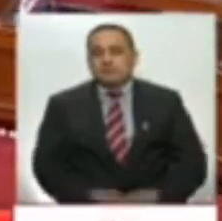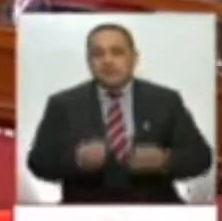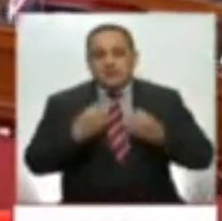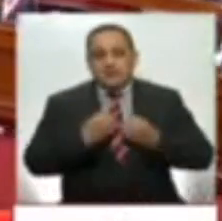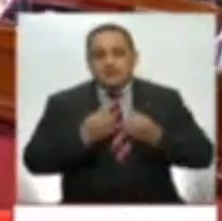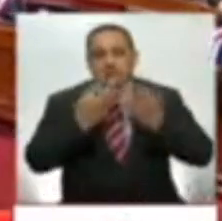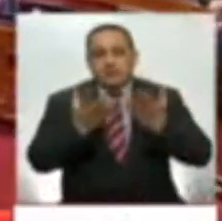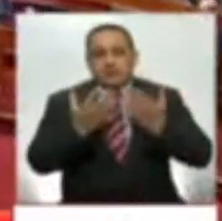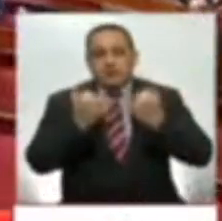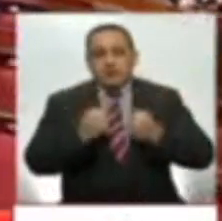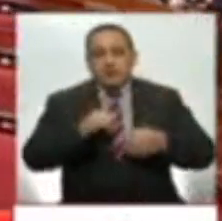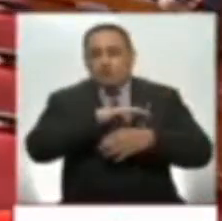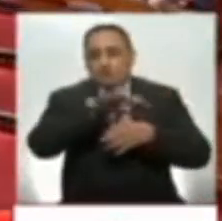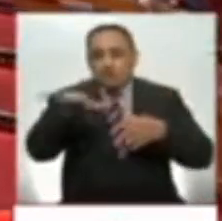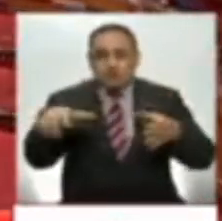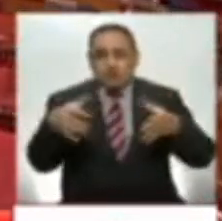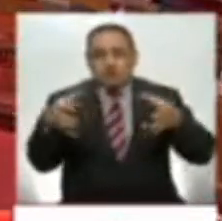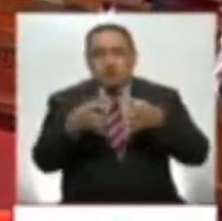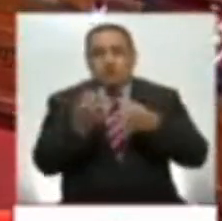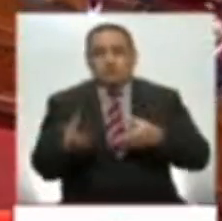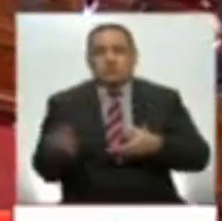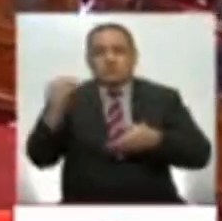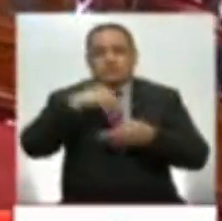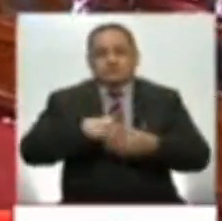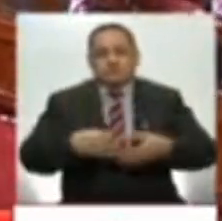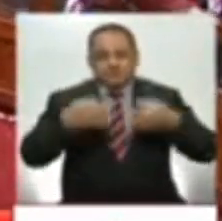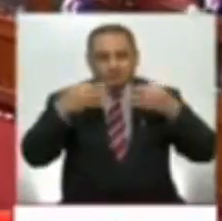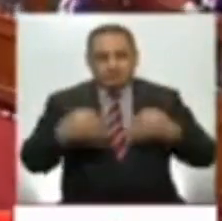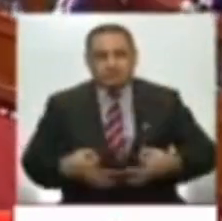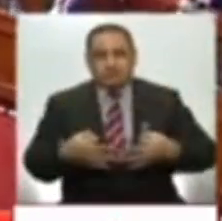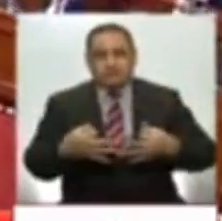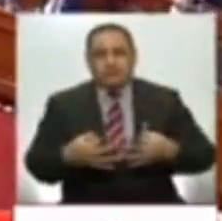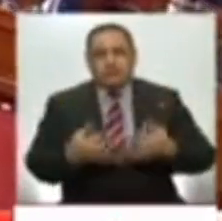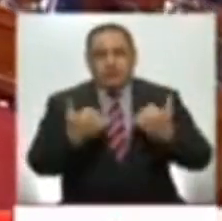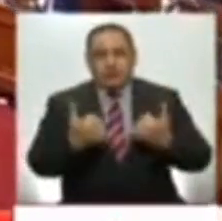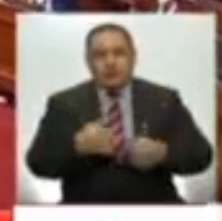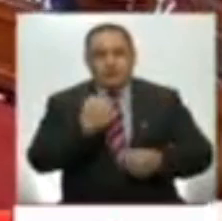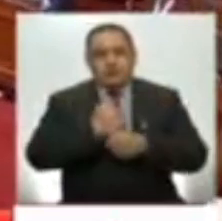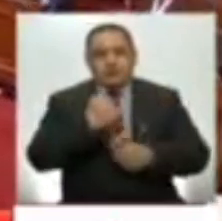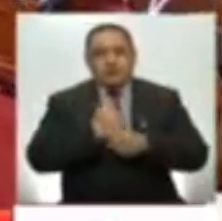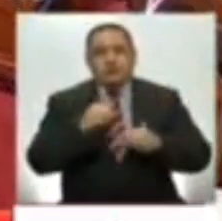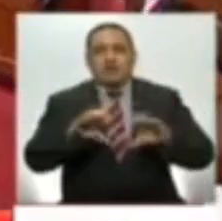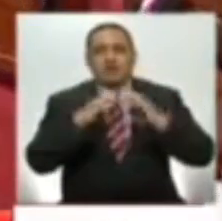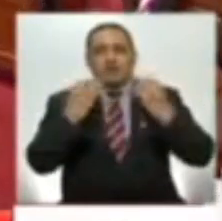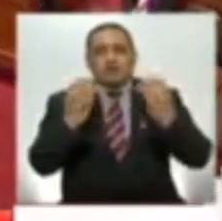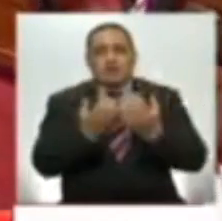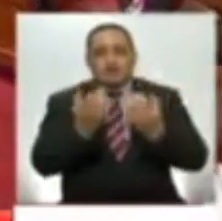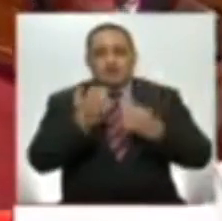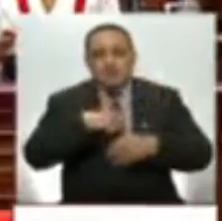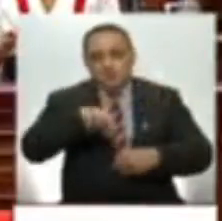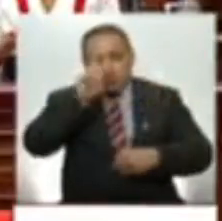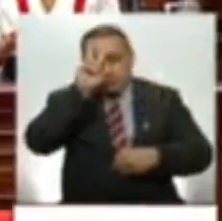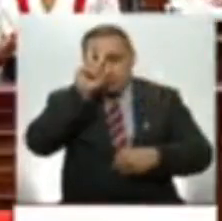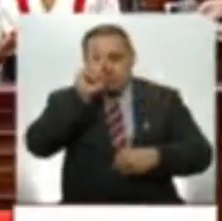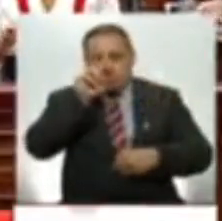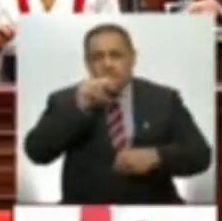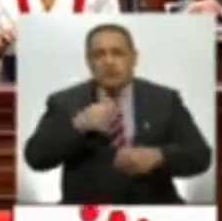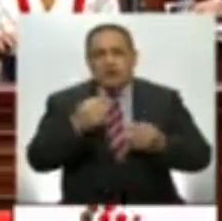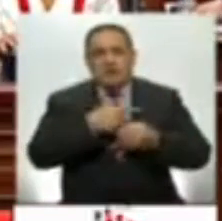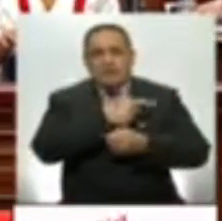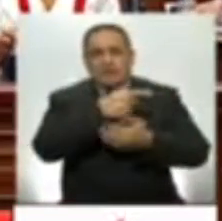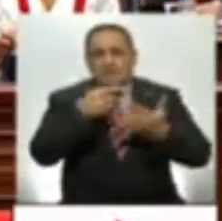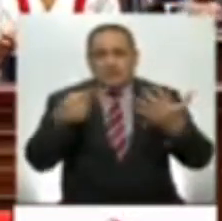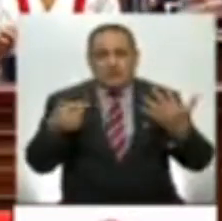Declaro incorporados y aptos para el ejercicio de la función parlamentaria a